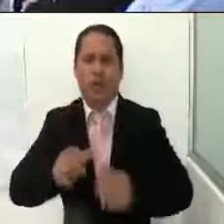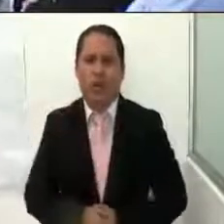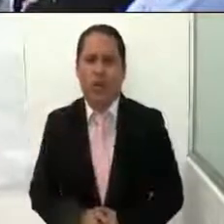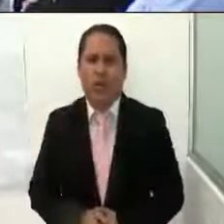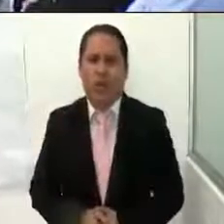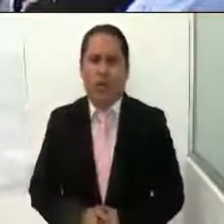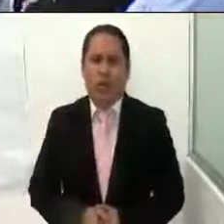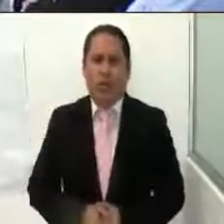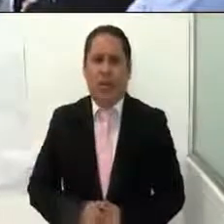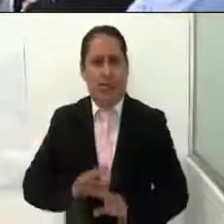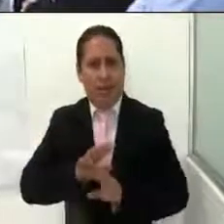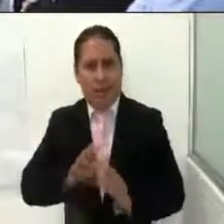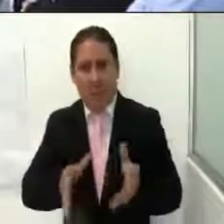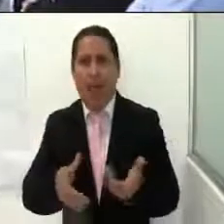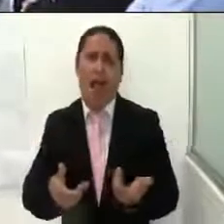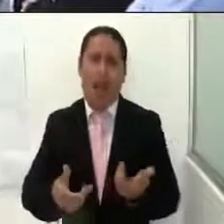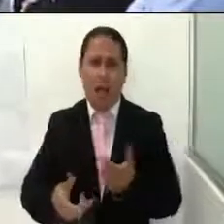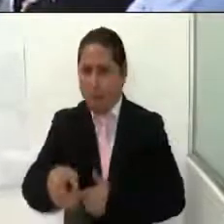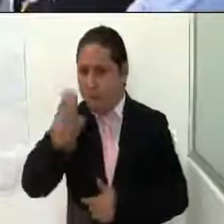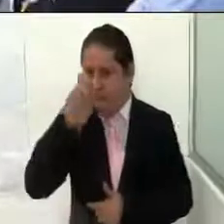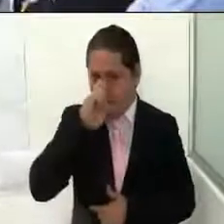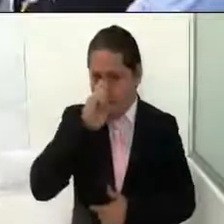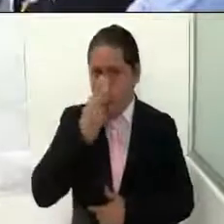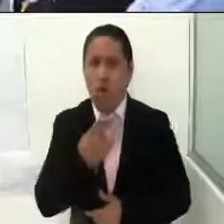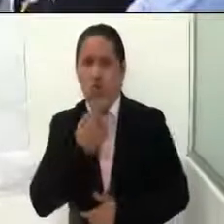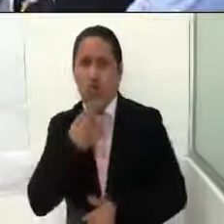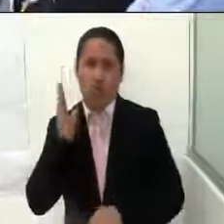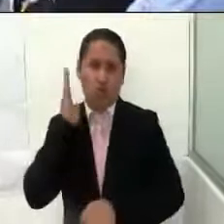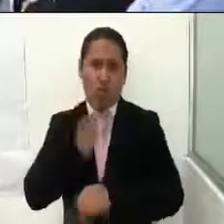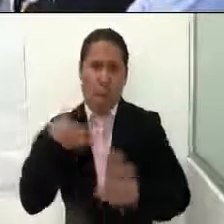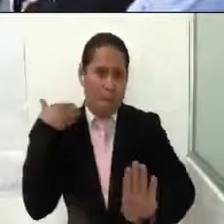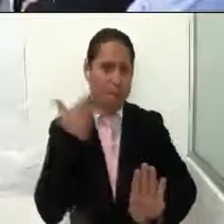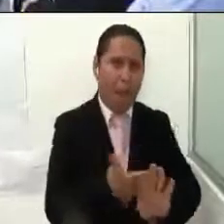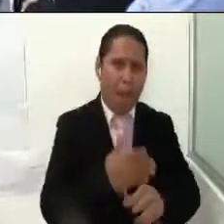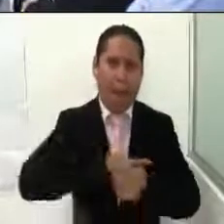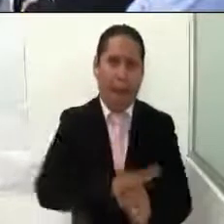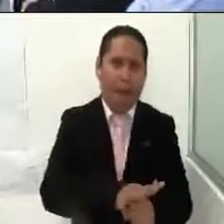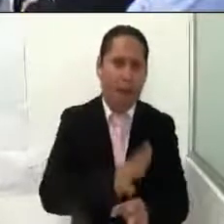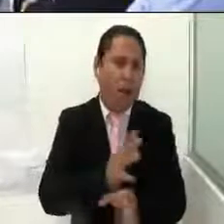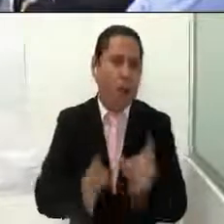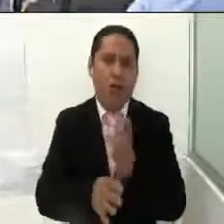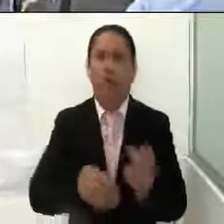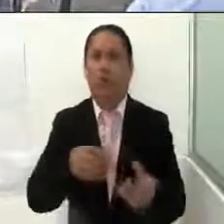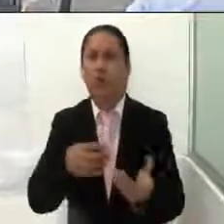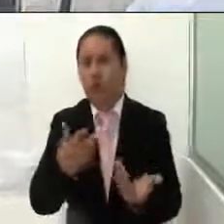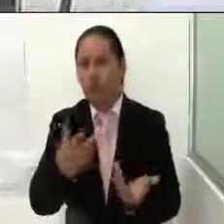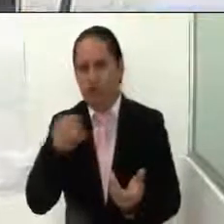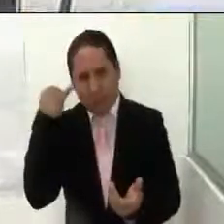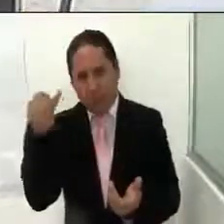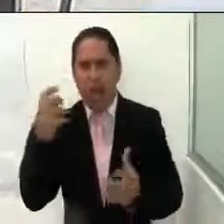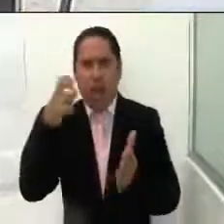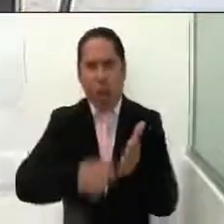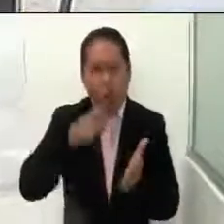establecer de estricta prohibición del uso de los castigos físicos y humillantes como mecanismos de corrección o